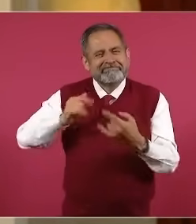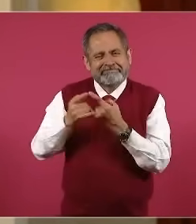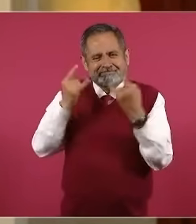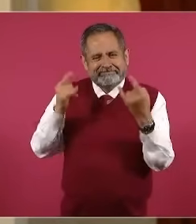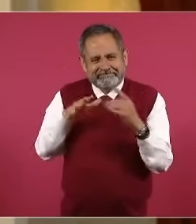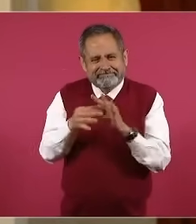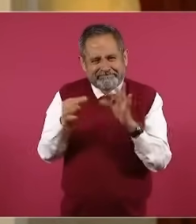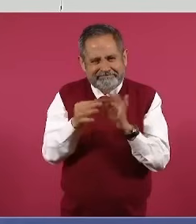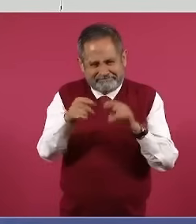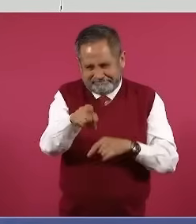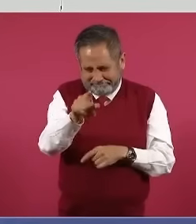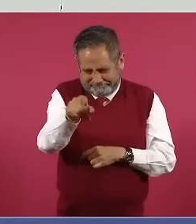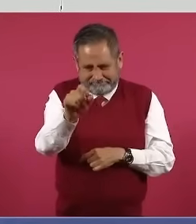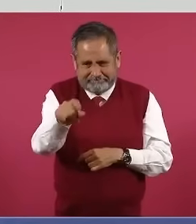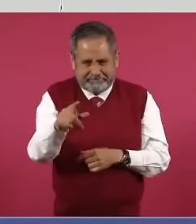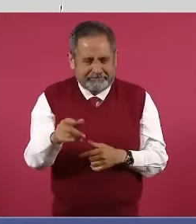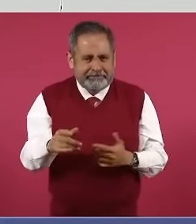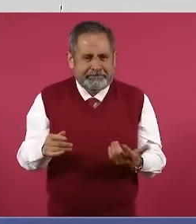porque